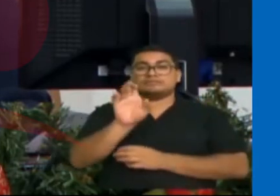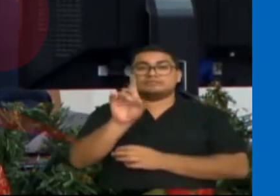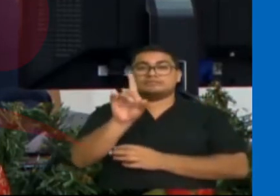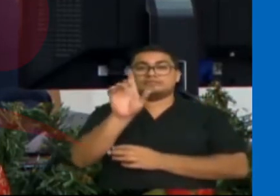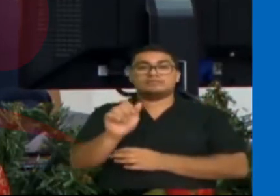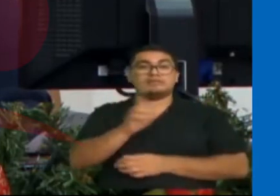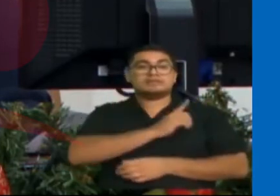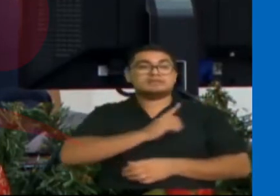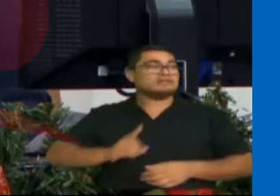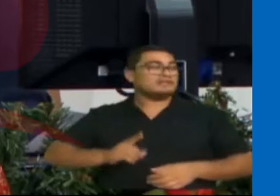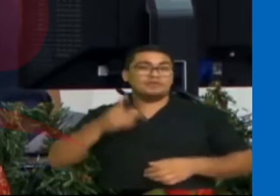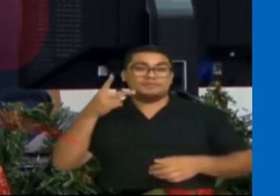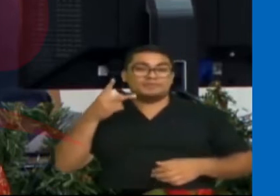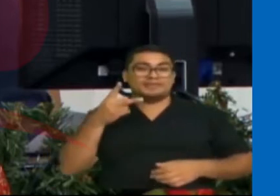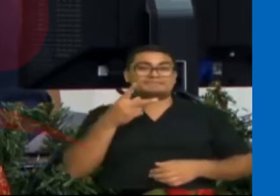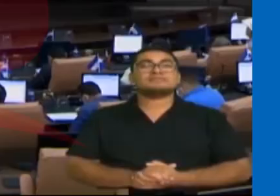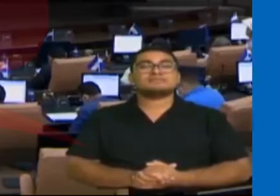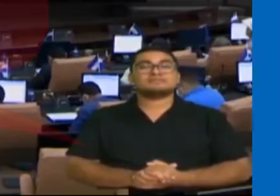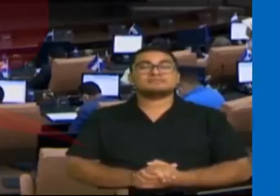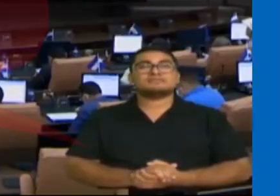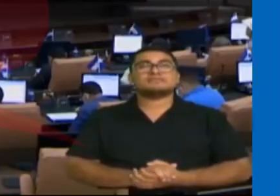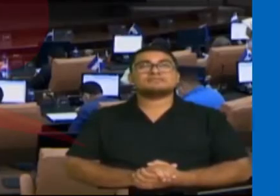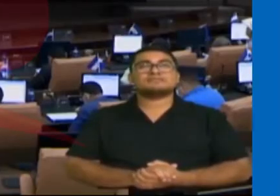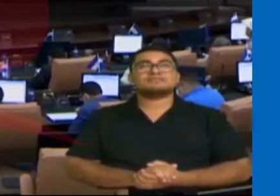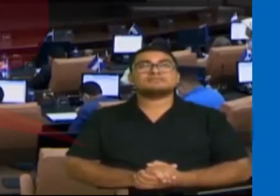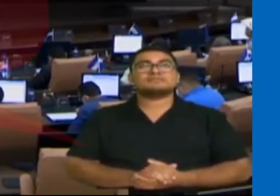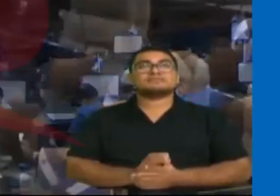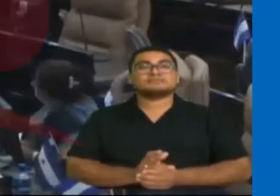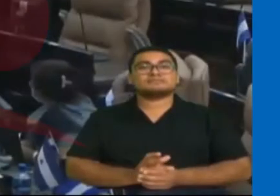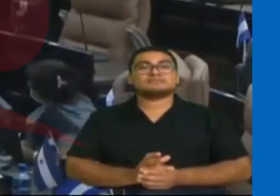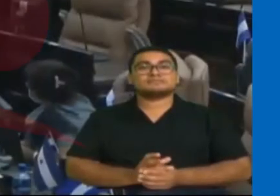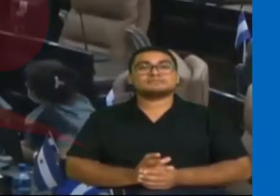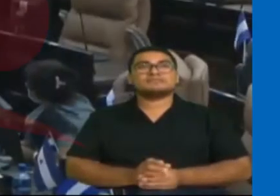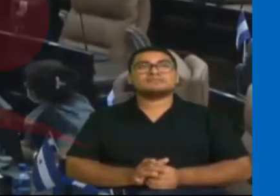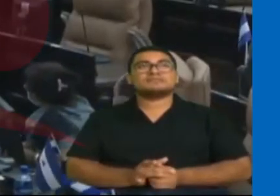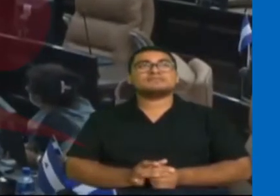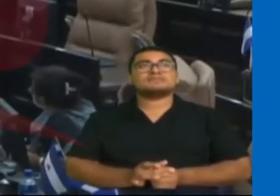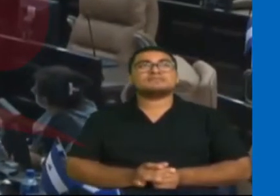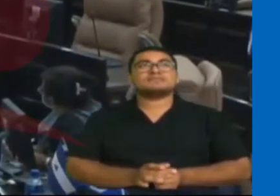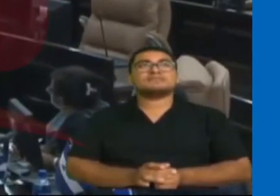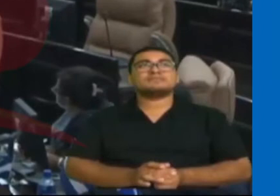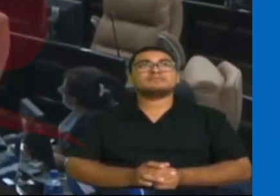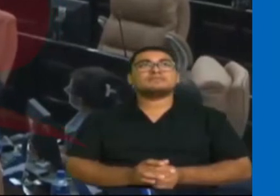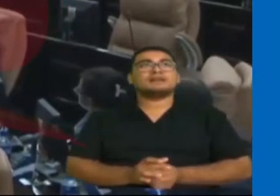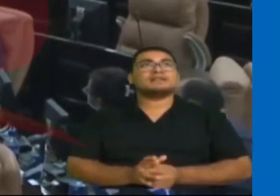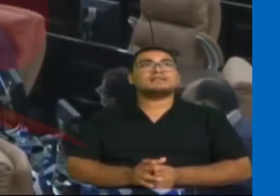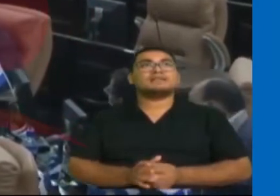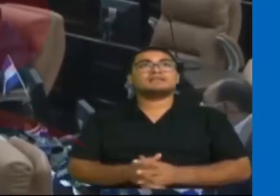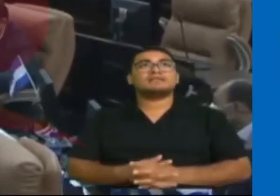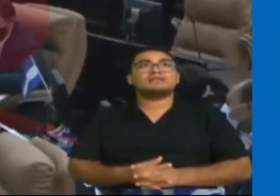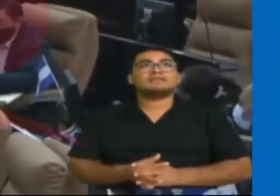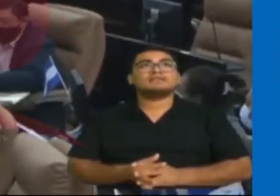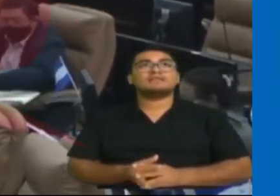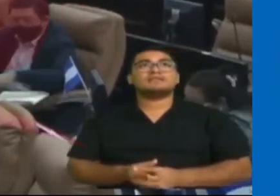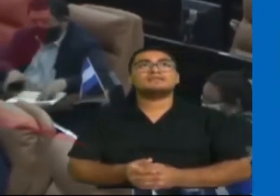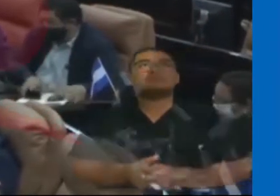la diputada María Fernanda Flores Lanzas. Se aprueba la petición y se quita